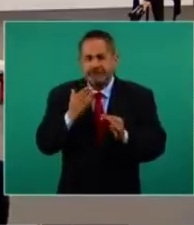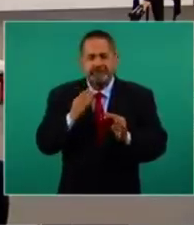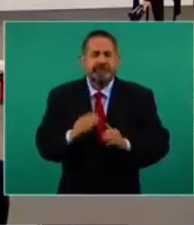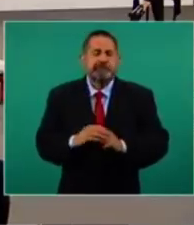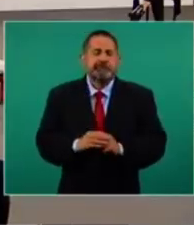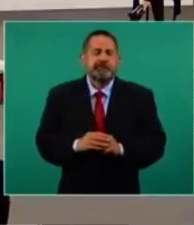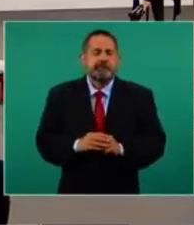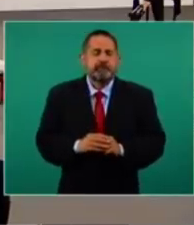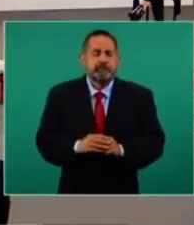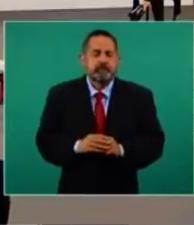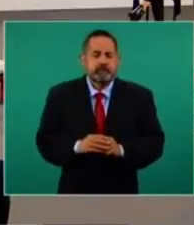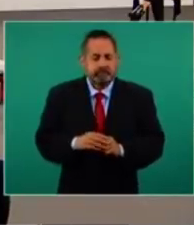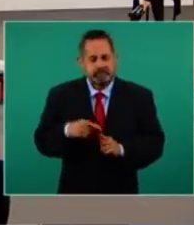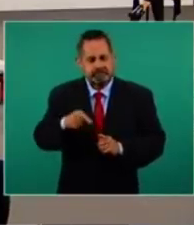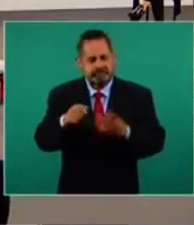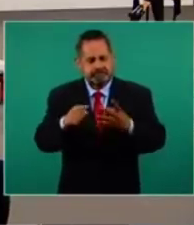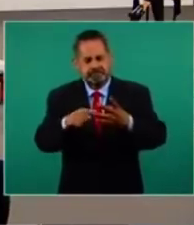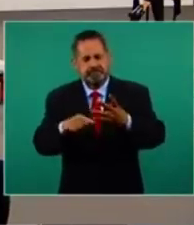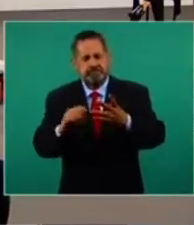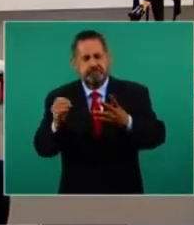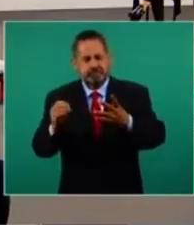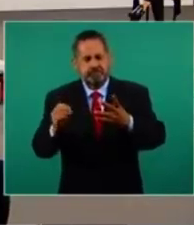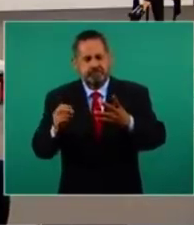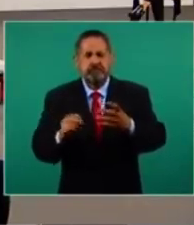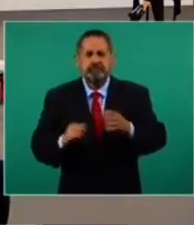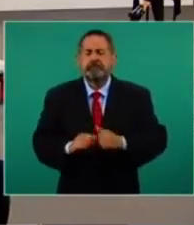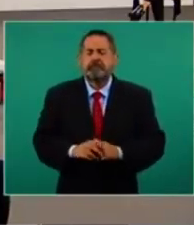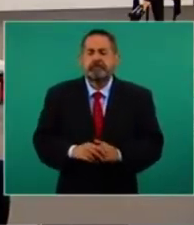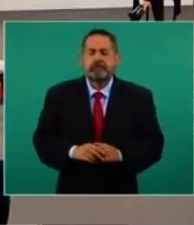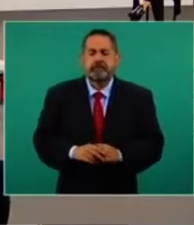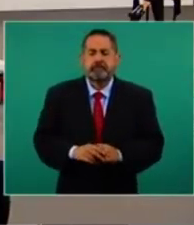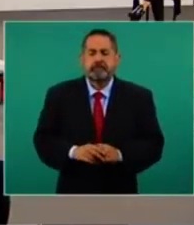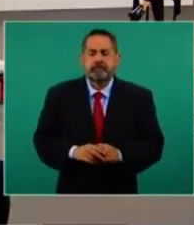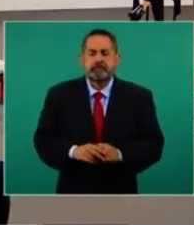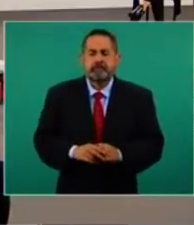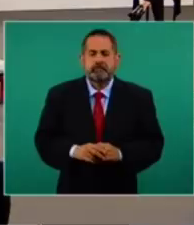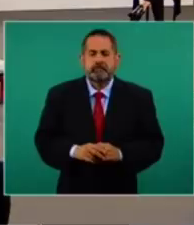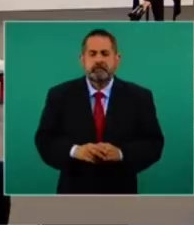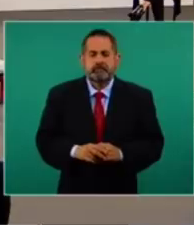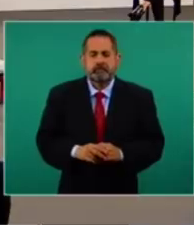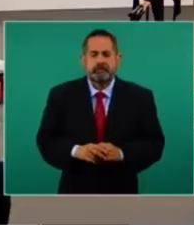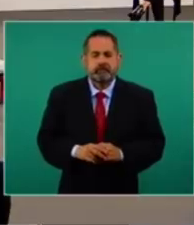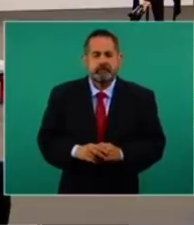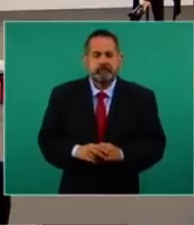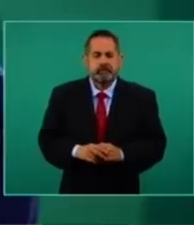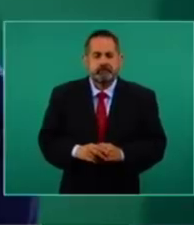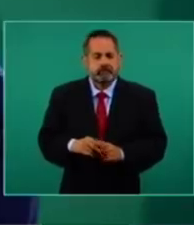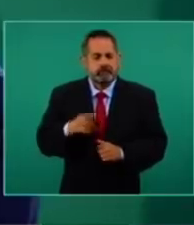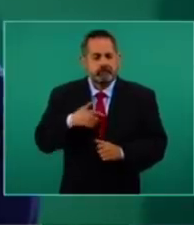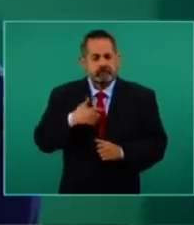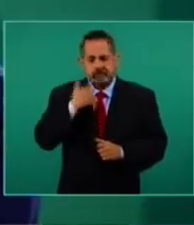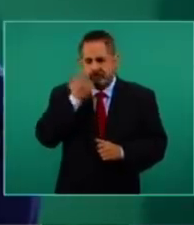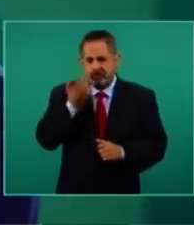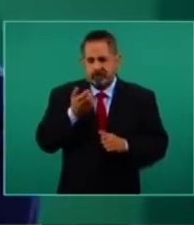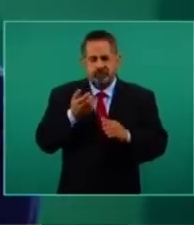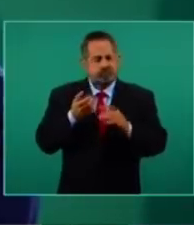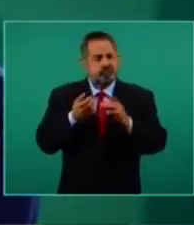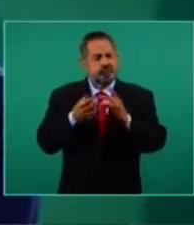Para entonces, quiero informar